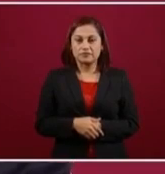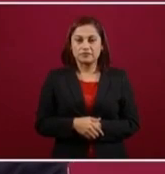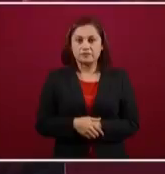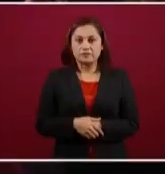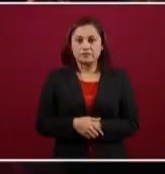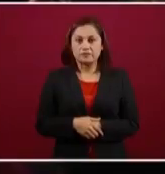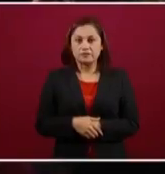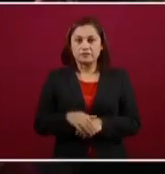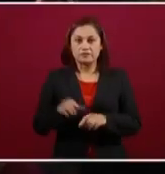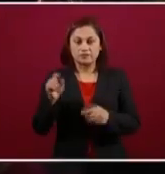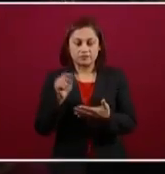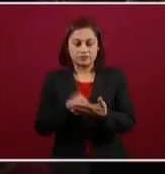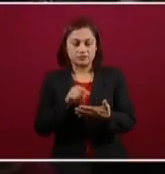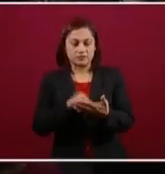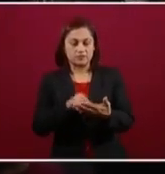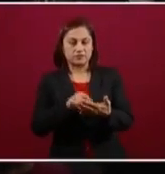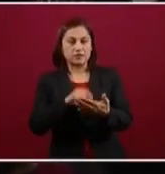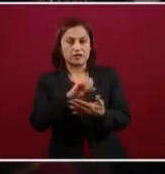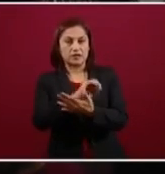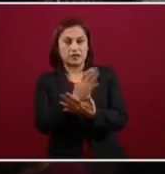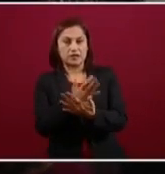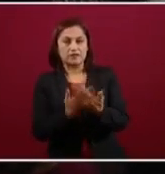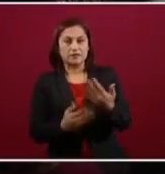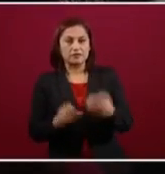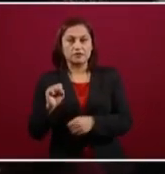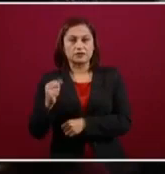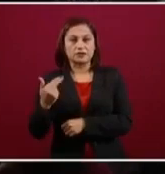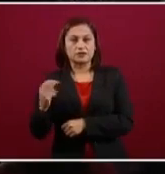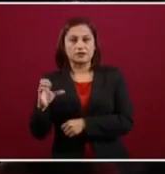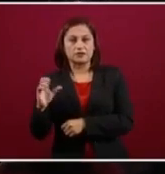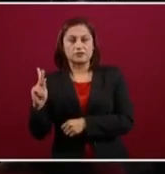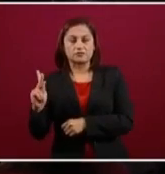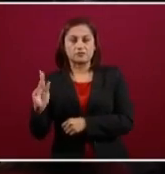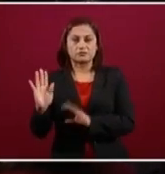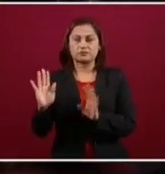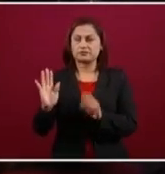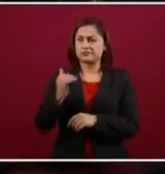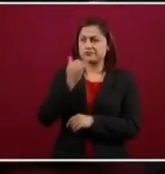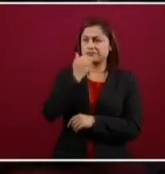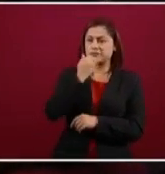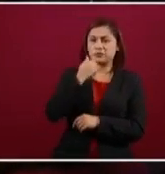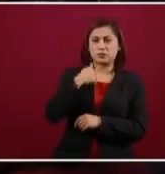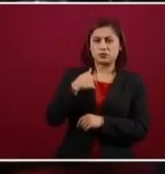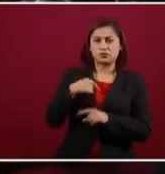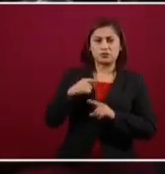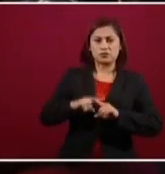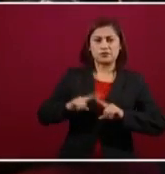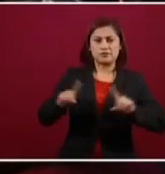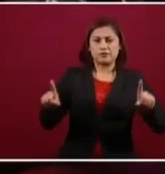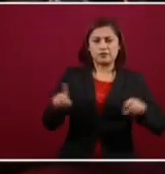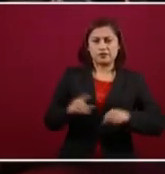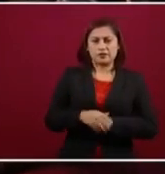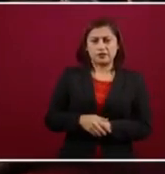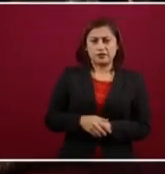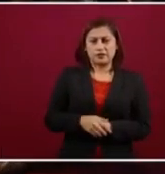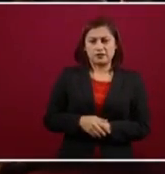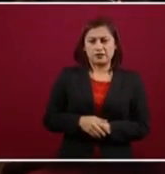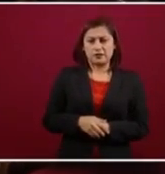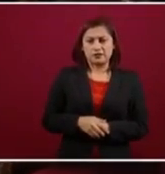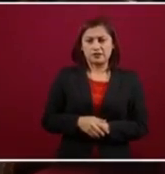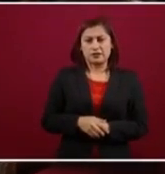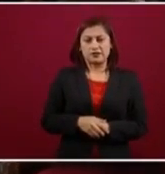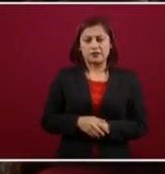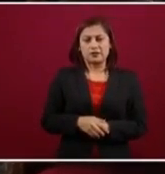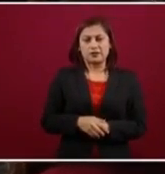es el informe de la Secretaría de Hacienda, presidente. Yo tengo otra información, fíjense. ¿Otra información a la Sí. Secretaría de Hacienda?